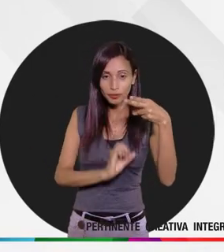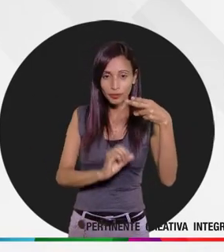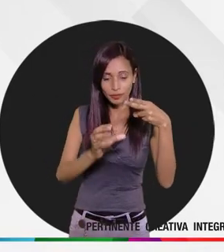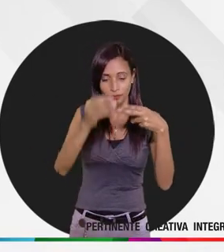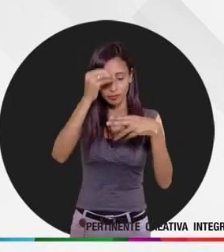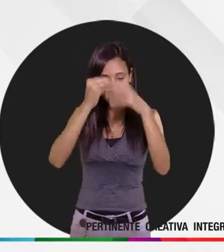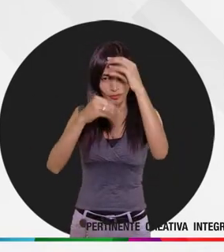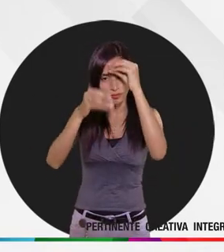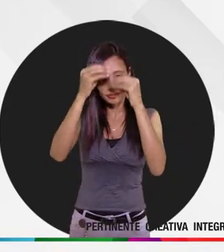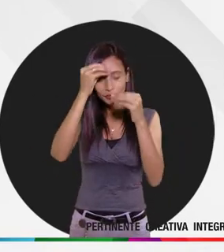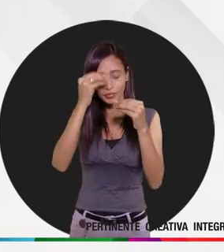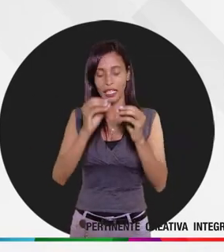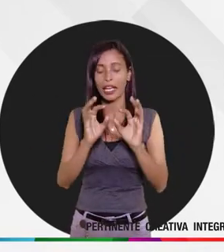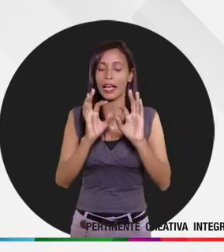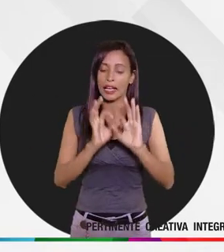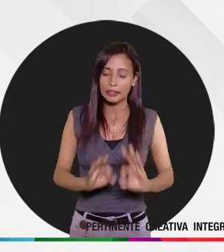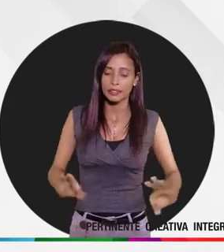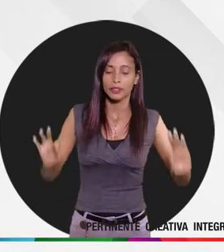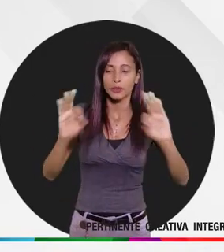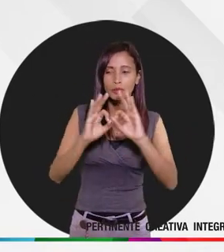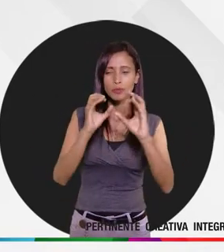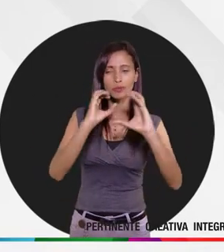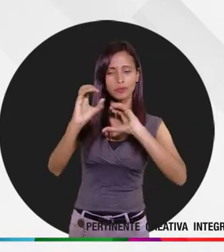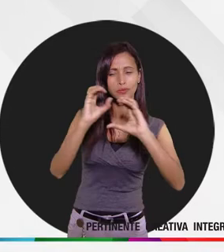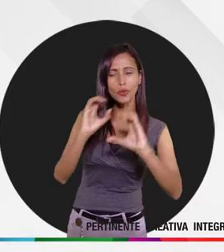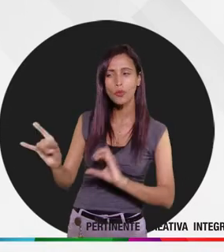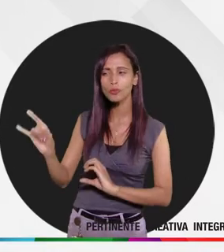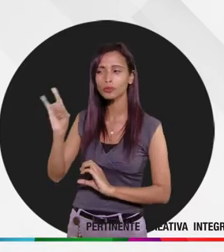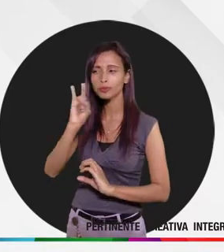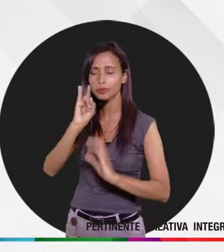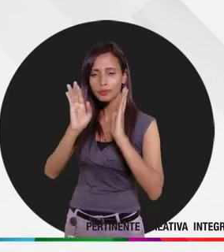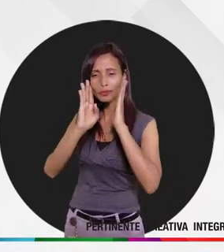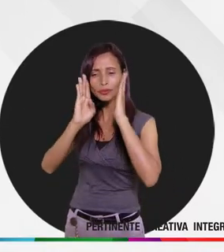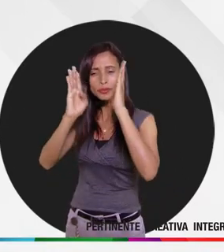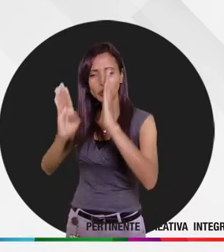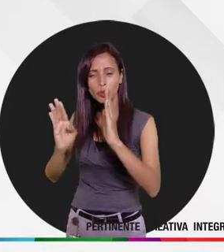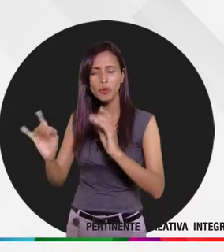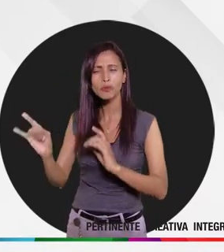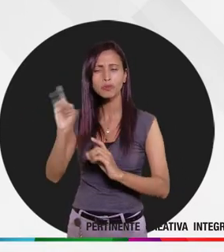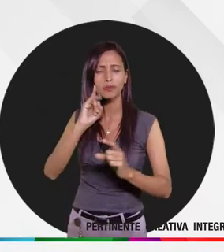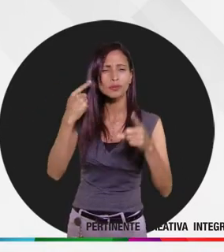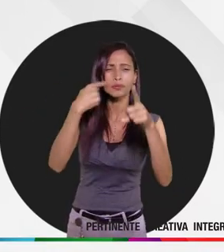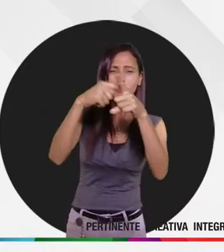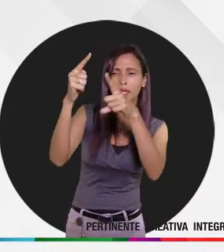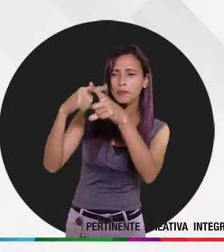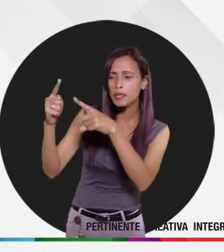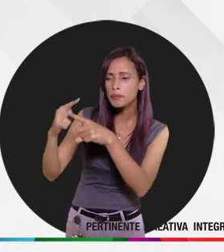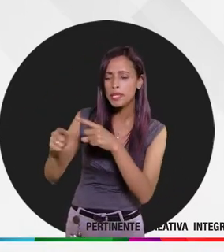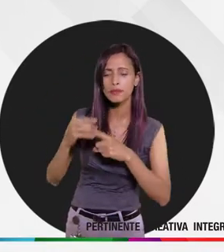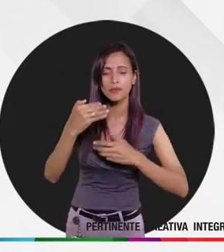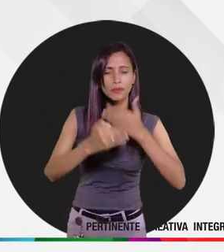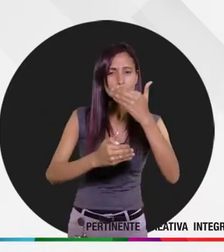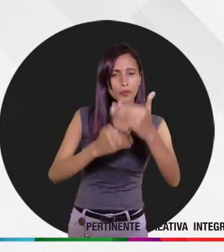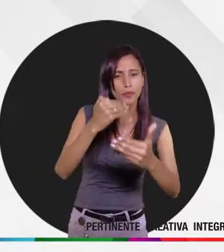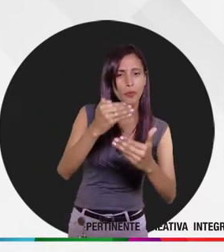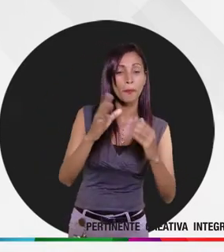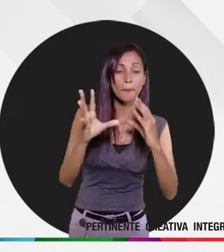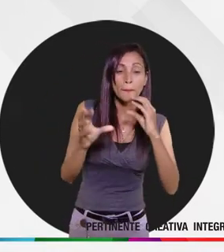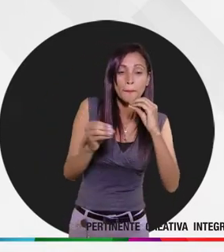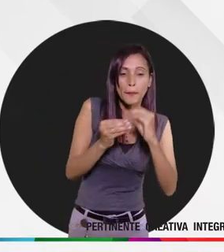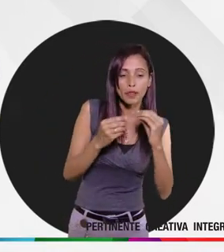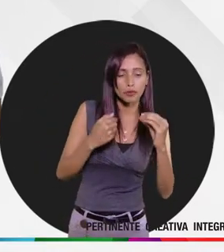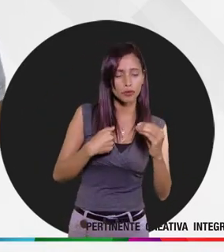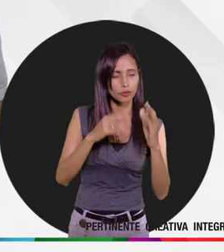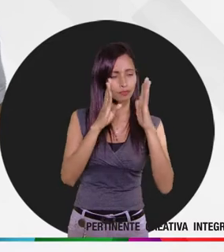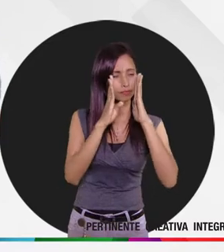estos dos espacios de aprendizaje, aprenderemos la importancia de escuchar, distinguir los tipos de escucha y sus procesos, pero ante todo,